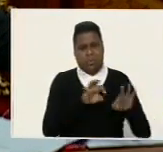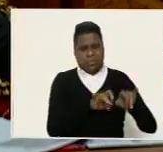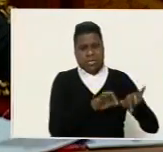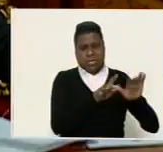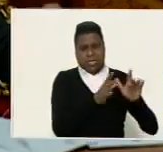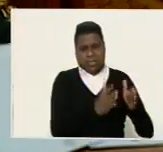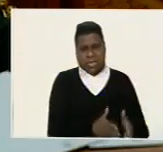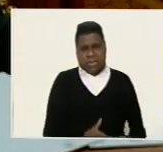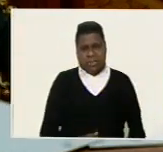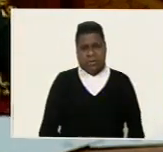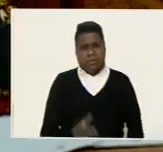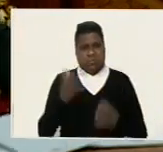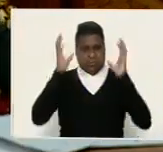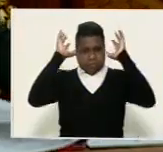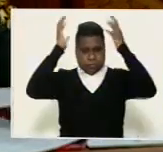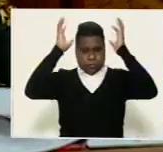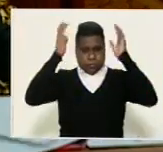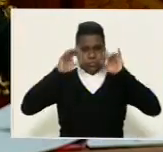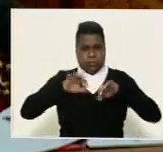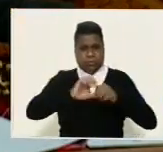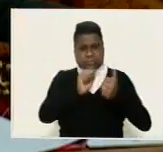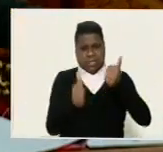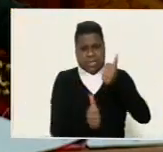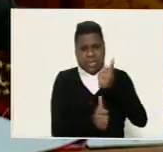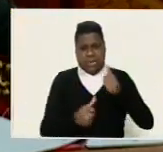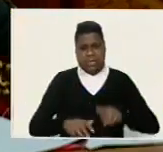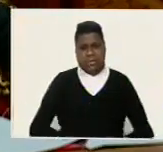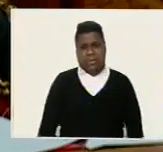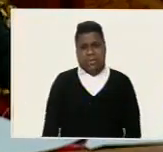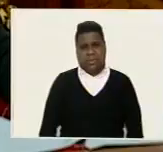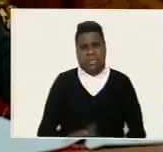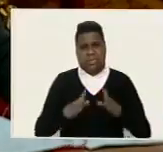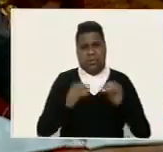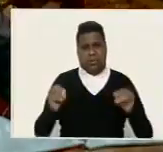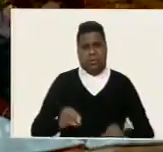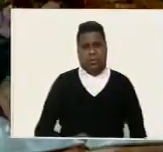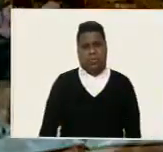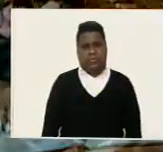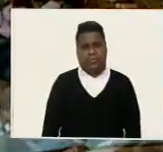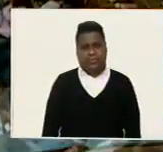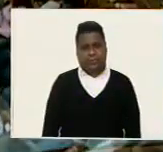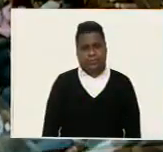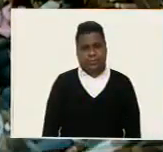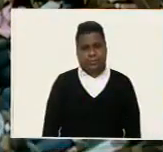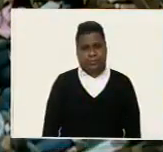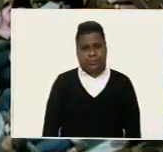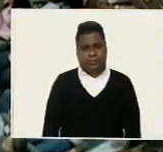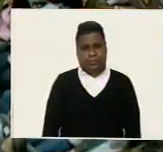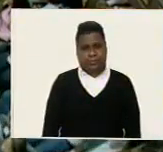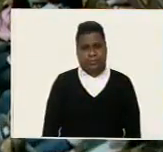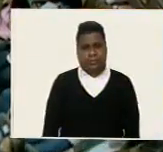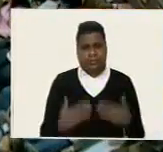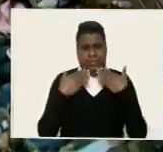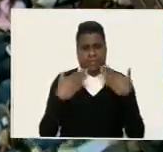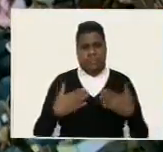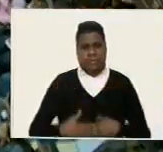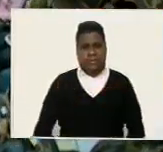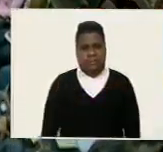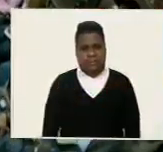secretario. Carolis Elena Pérez González, subsecretaria. Es todo, presidente. Gracias,